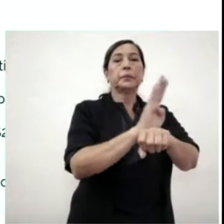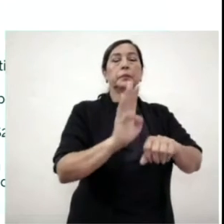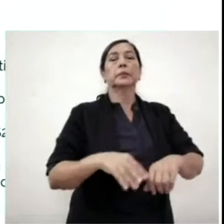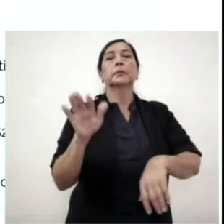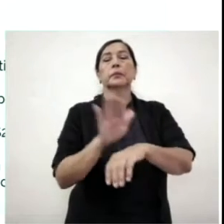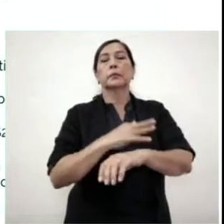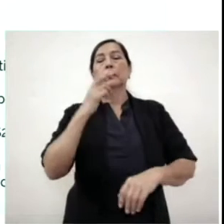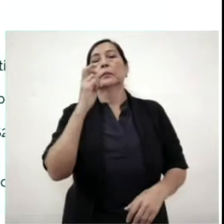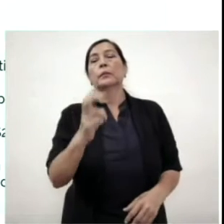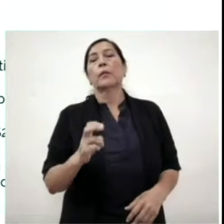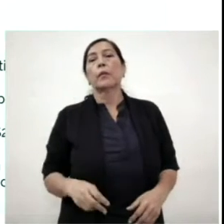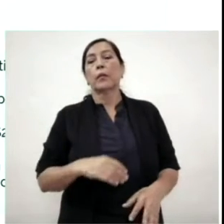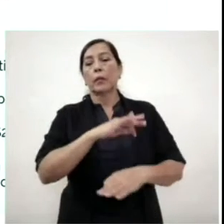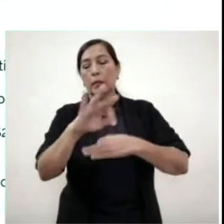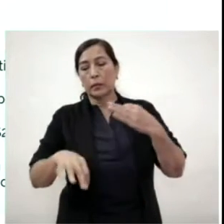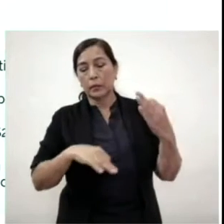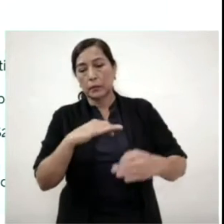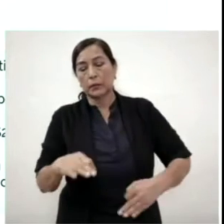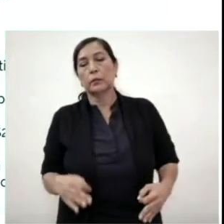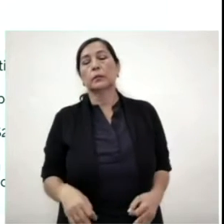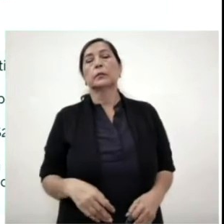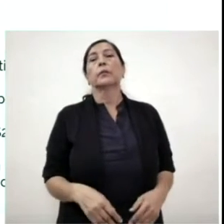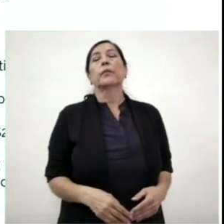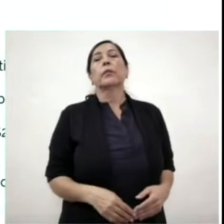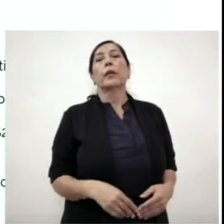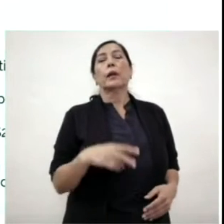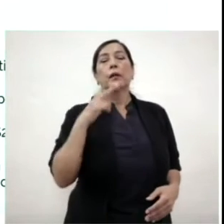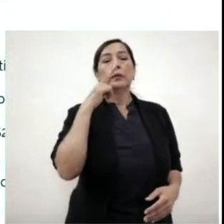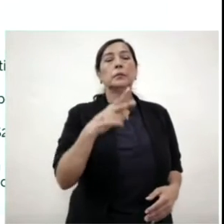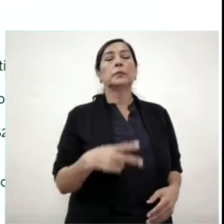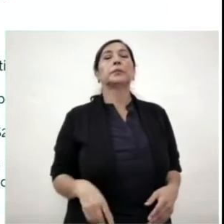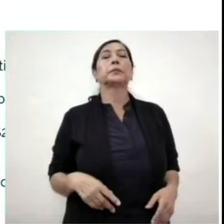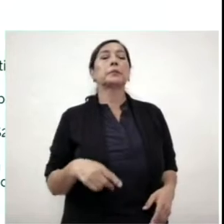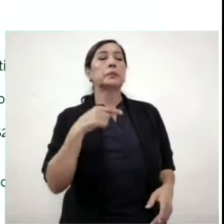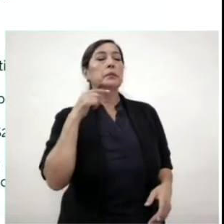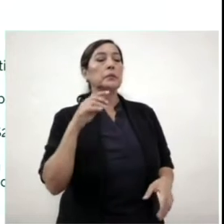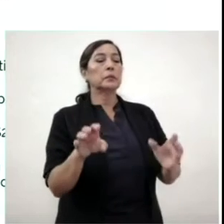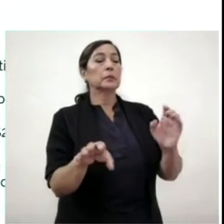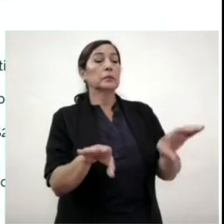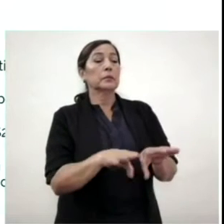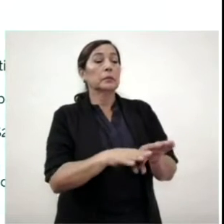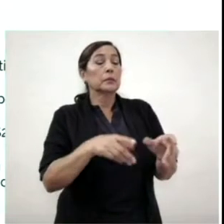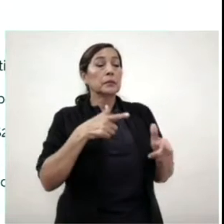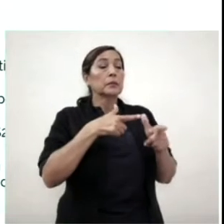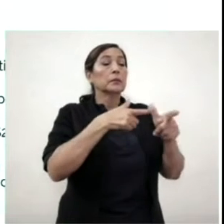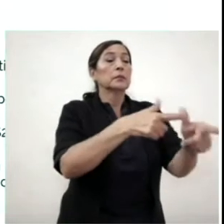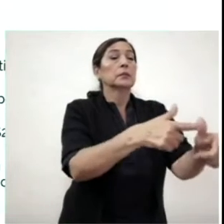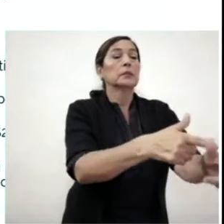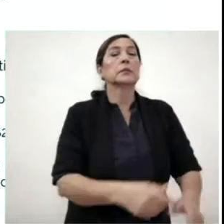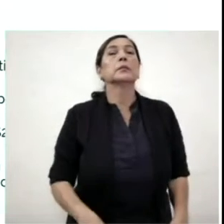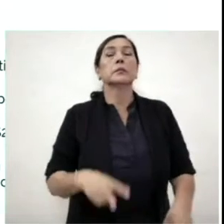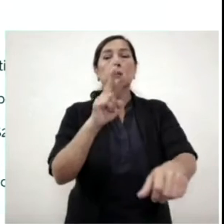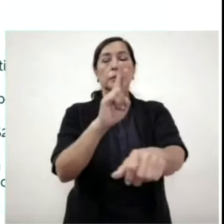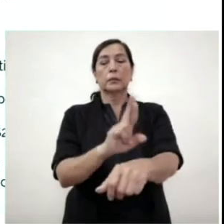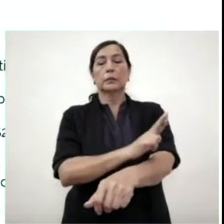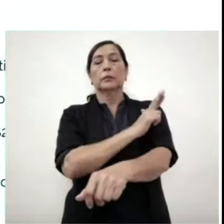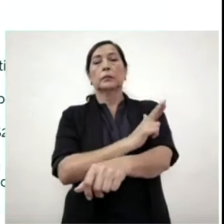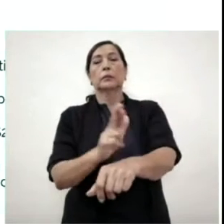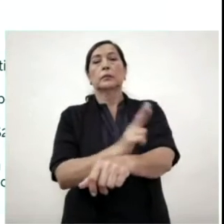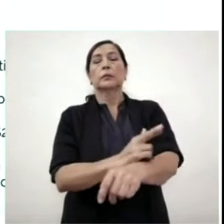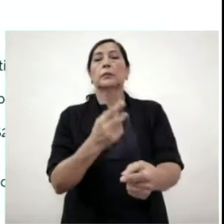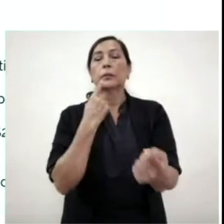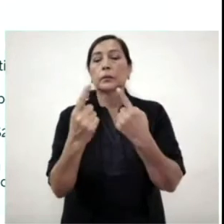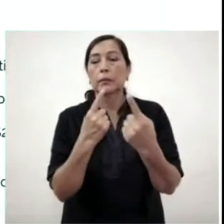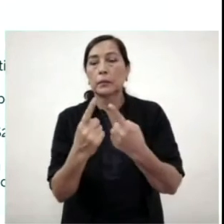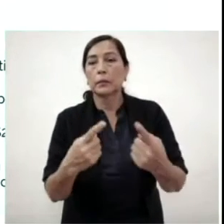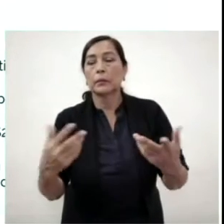una coordinación operativa que dará atención y seguimiento a las acciones durante la implementación de la estrategia. Por supuesto, como podemos